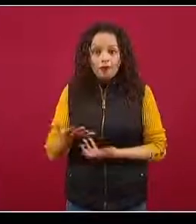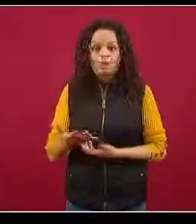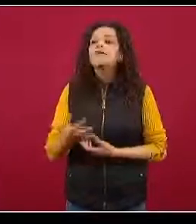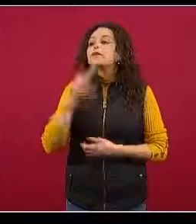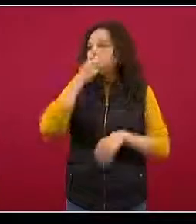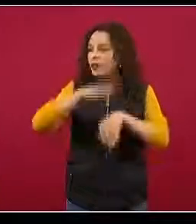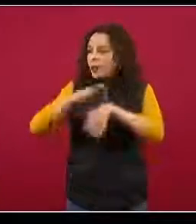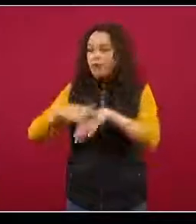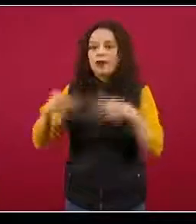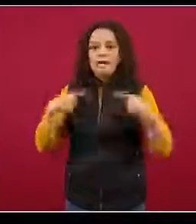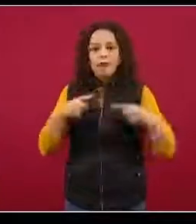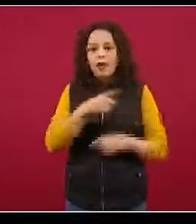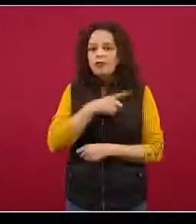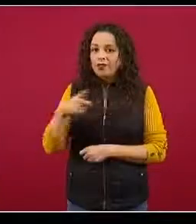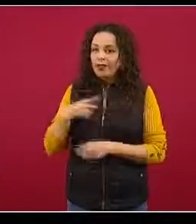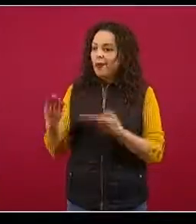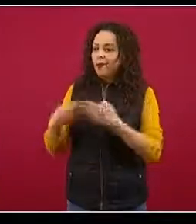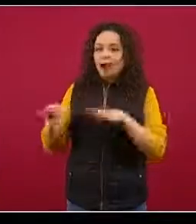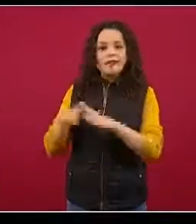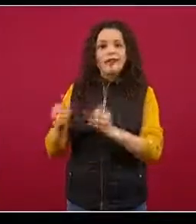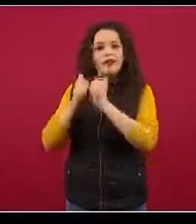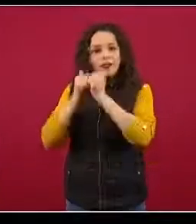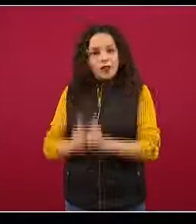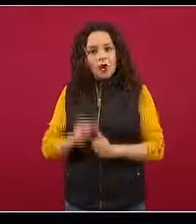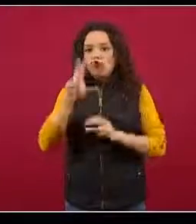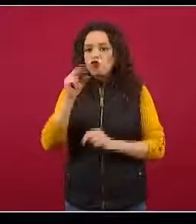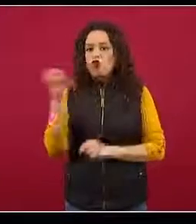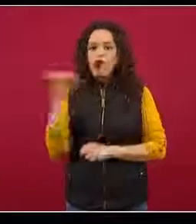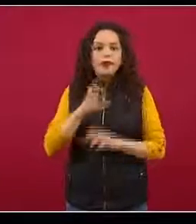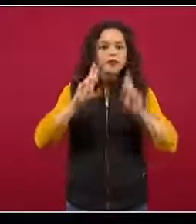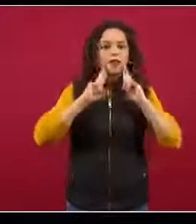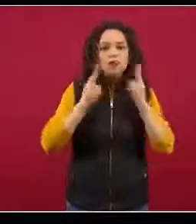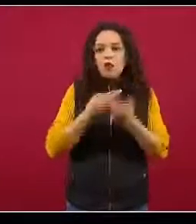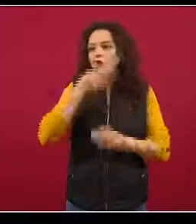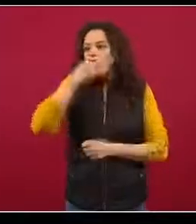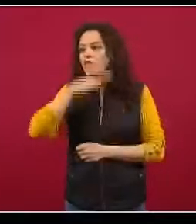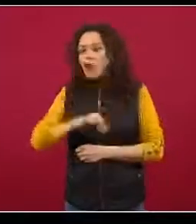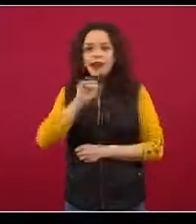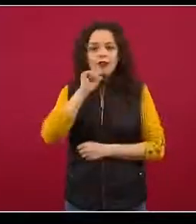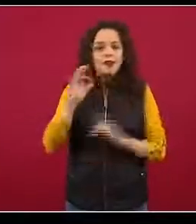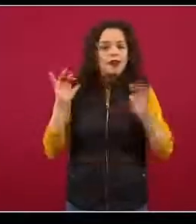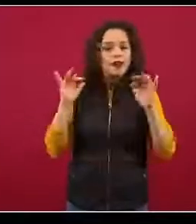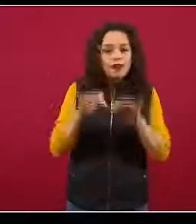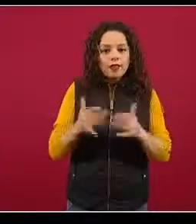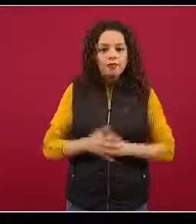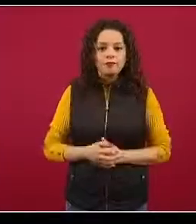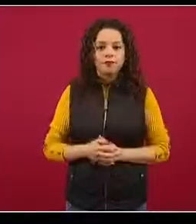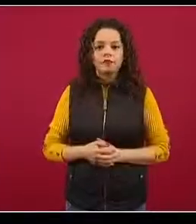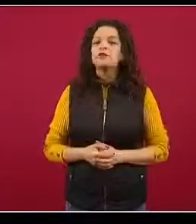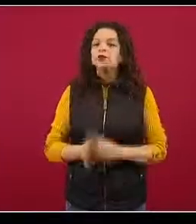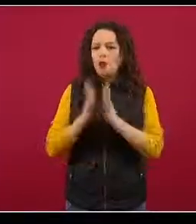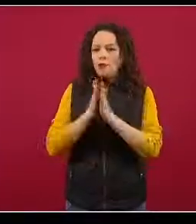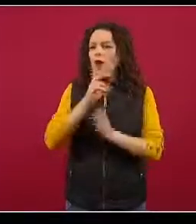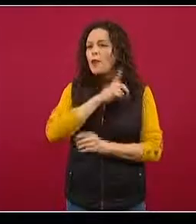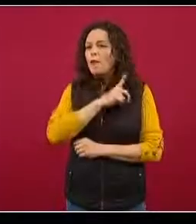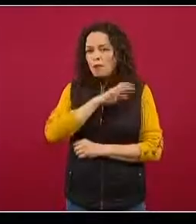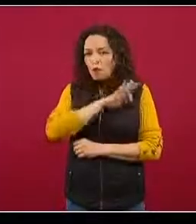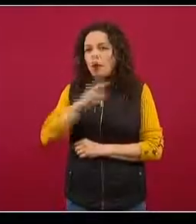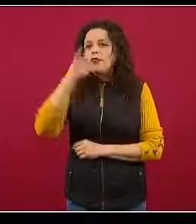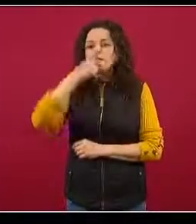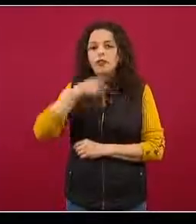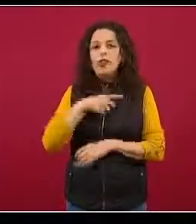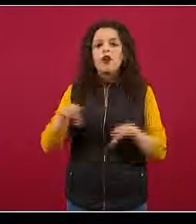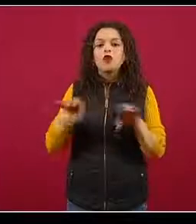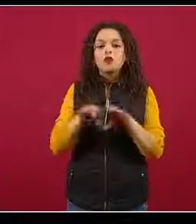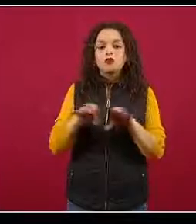en casa, a no hacer reuniones. Entonces, si nos pudiera repetir cuáles son los criterios para establecer los semáforos y bueno, para que la gente no